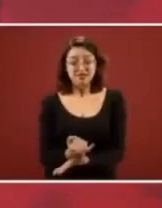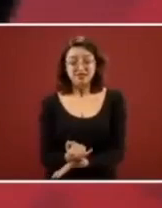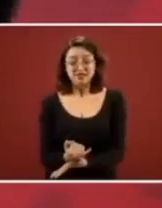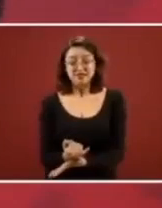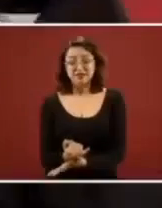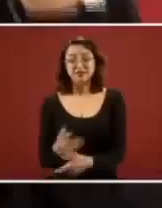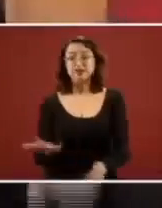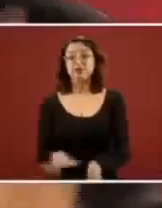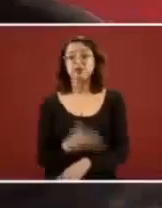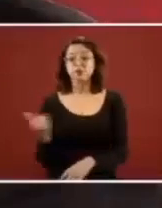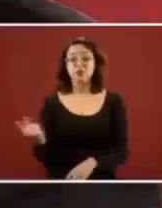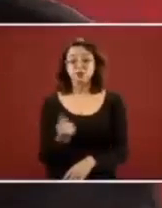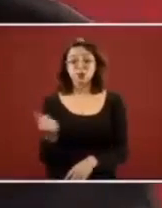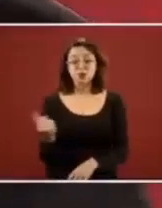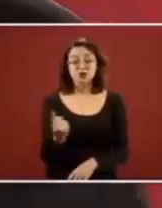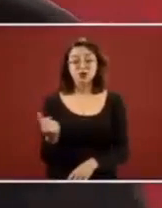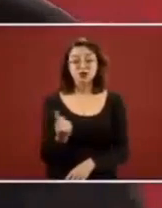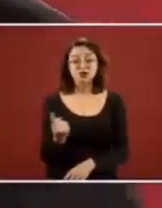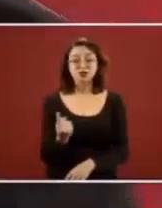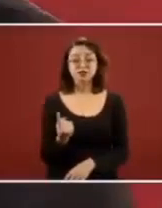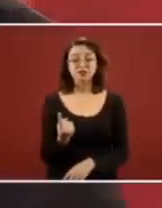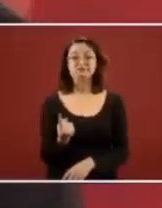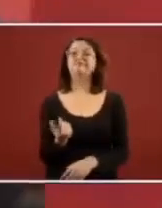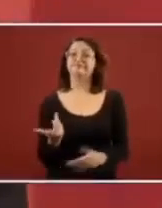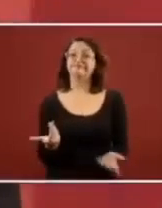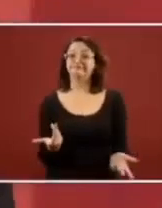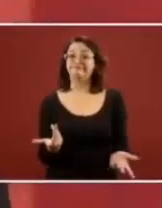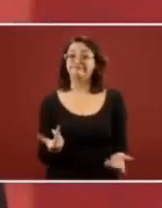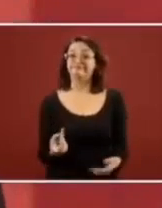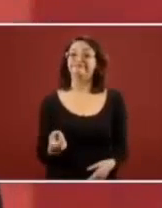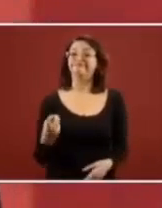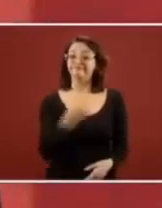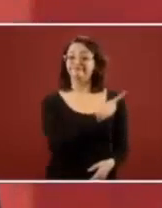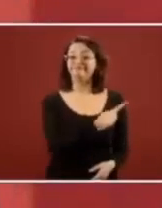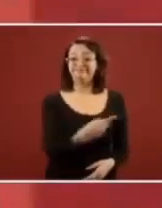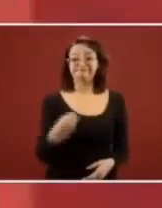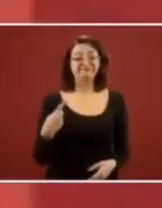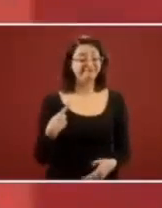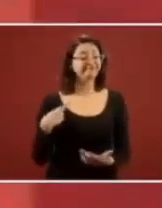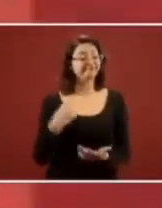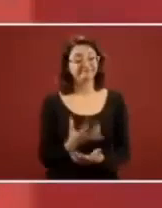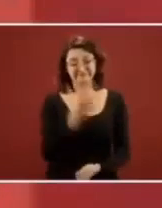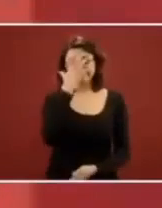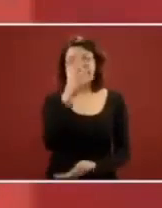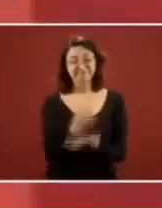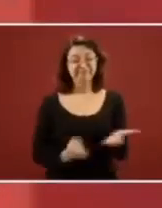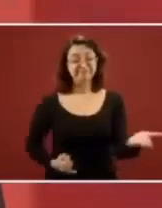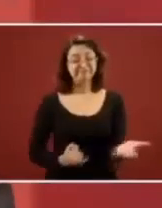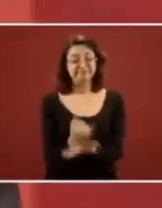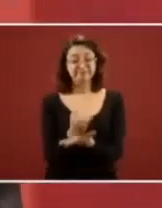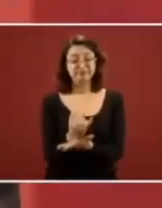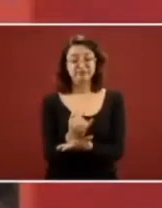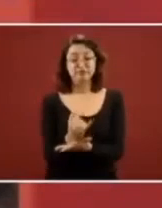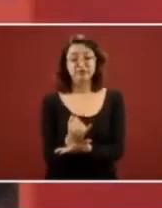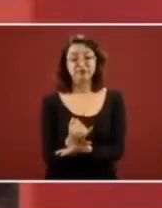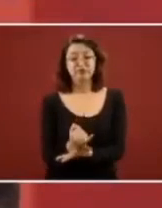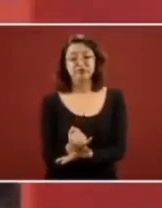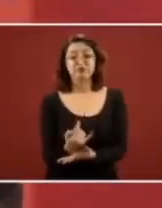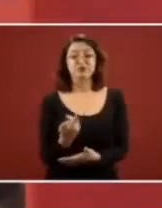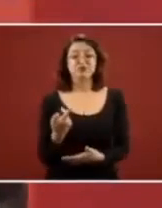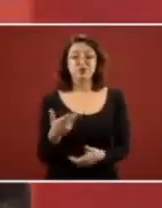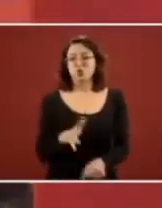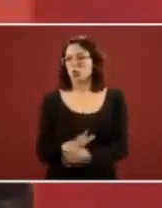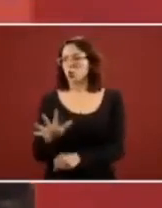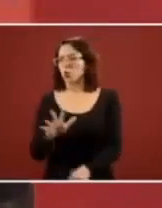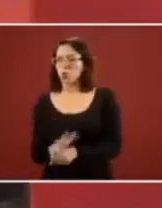llamar Andrés Manuel si el nuevo aeropuerto de Santa Lucía no se inaugura el 21 de marzo del 2022. Durante su conferencia